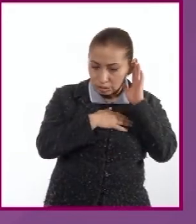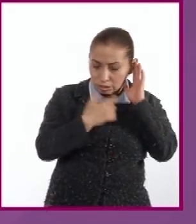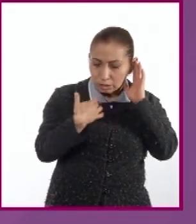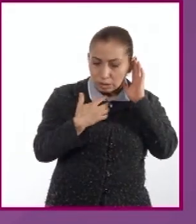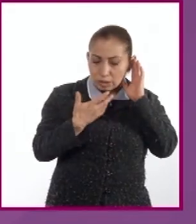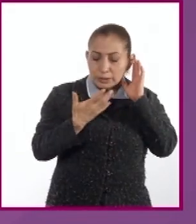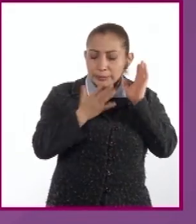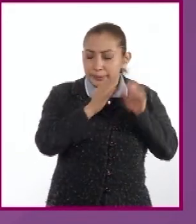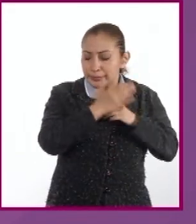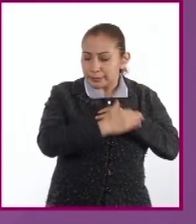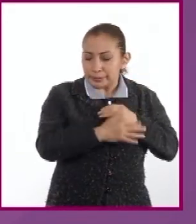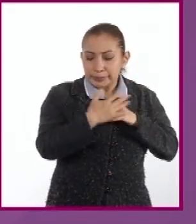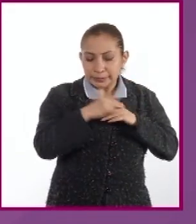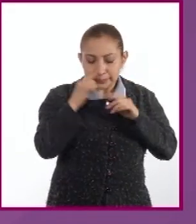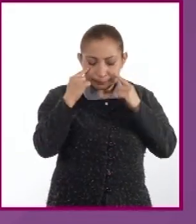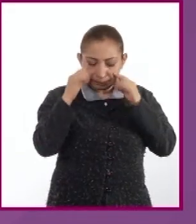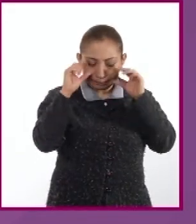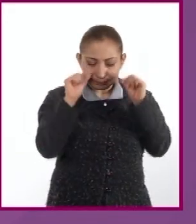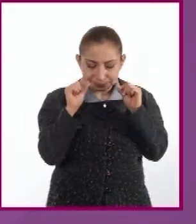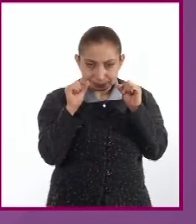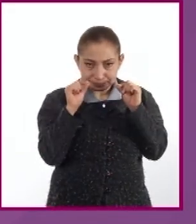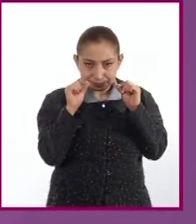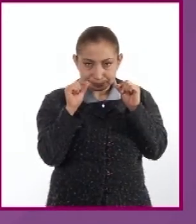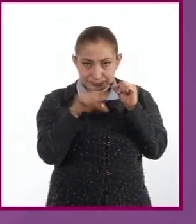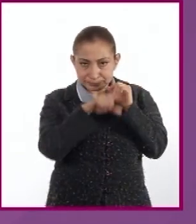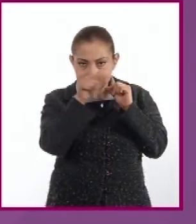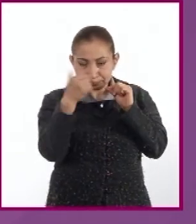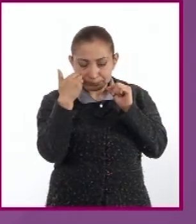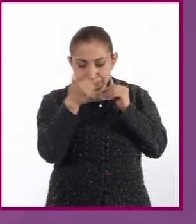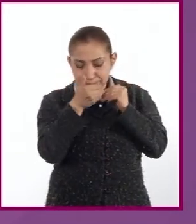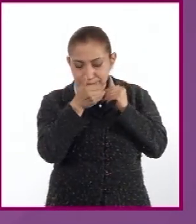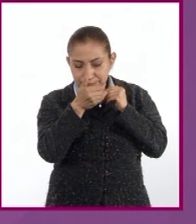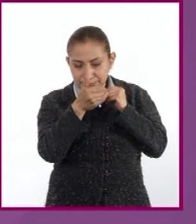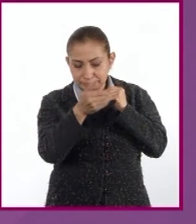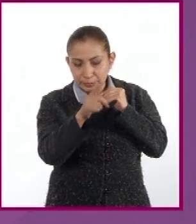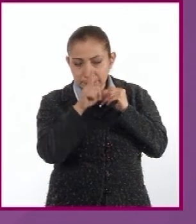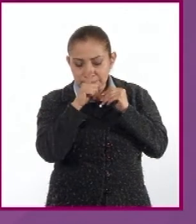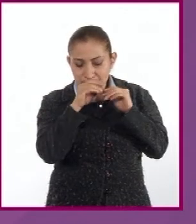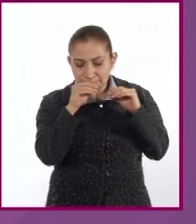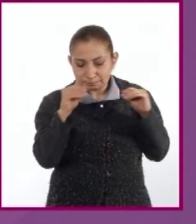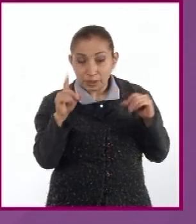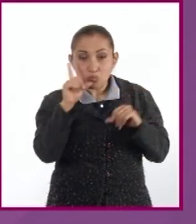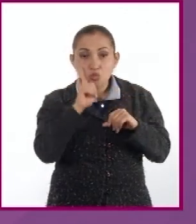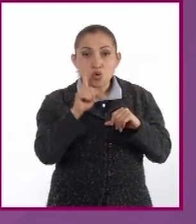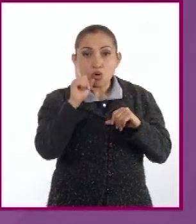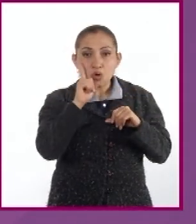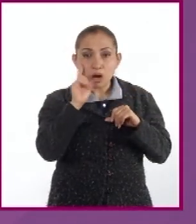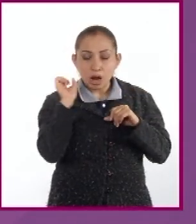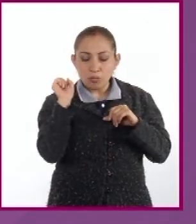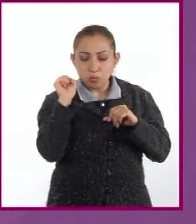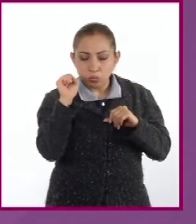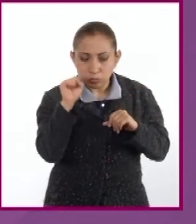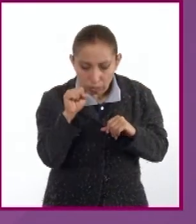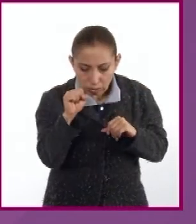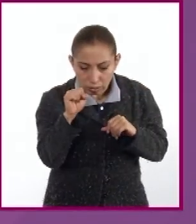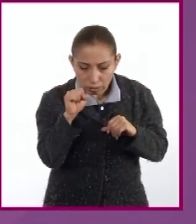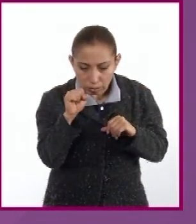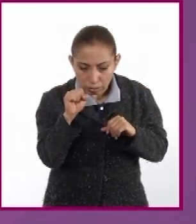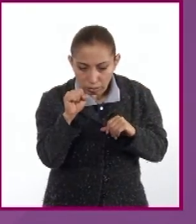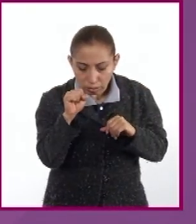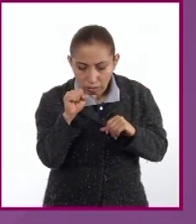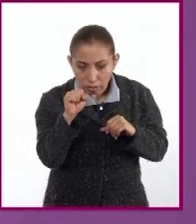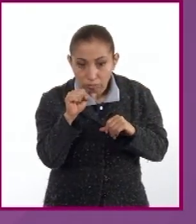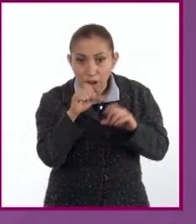de misericordia con los ojos cerrados. Después de unos instantes de silencio, la mujer arqueó el cuerpo y quedó inerte sobre el